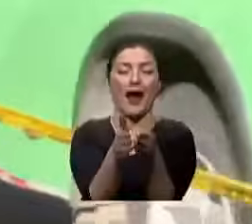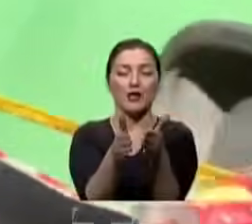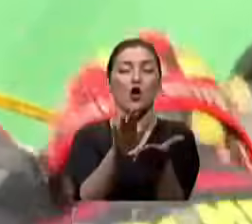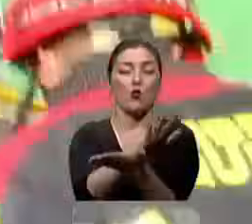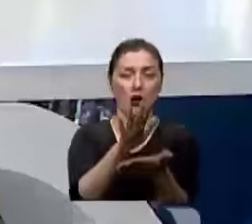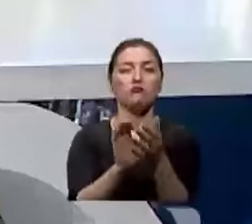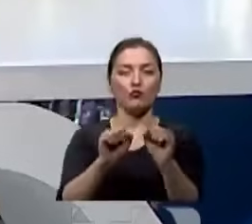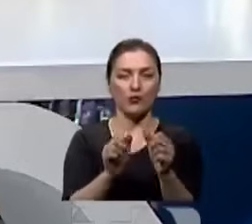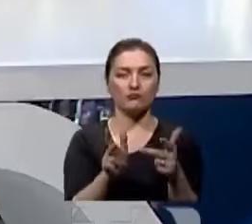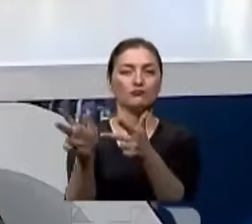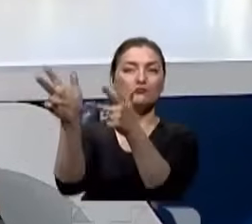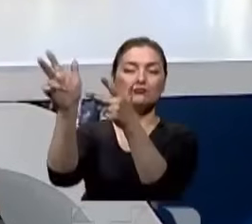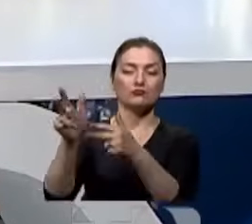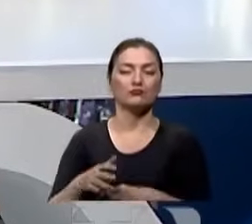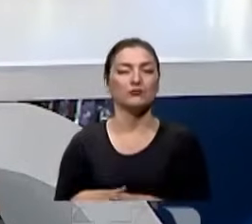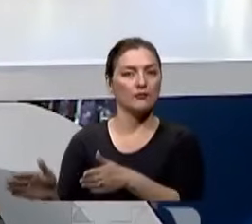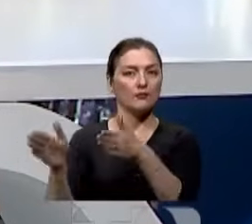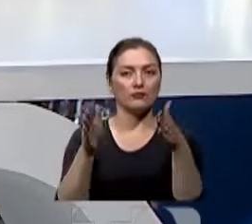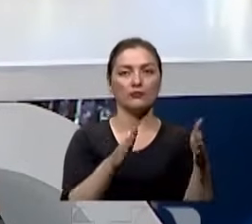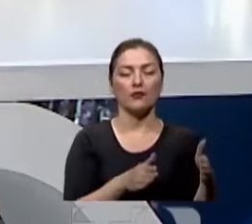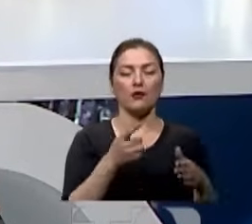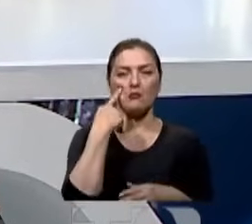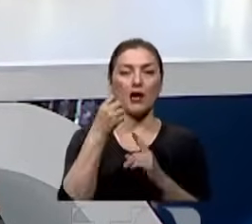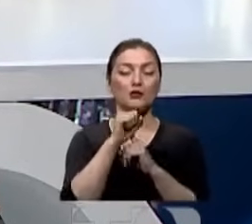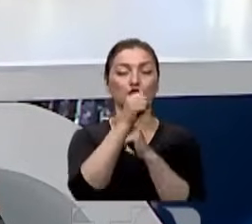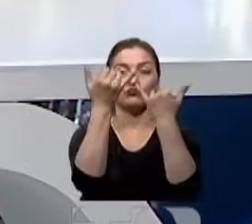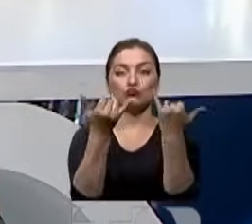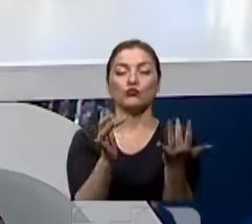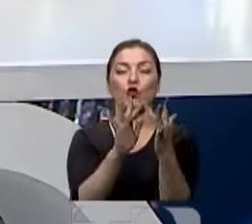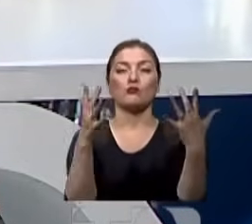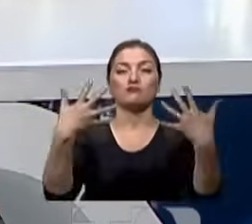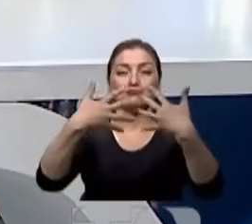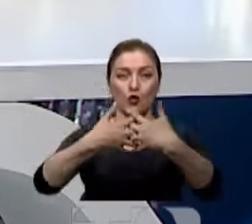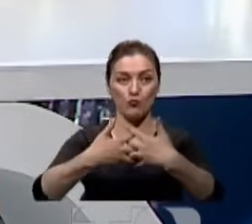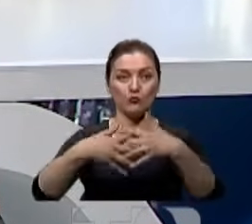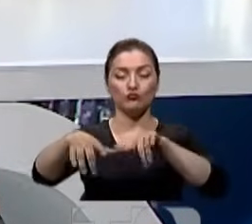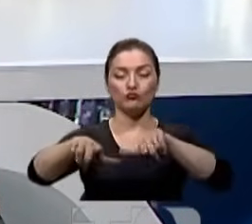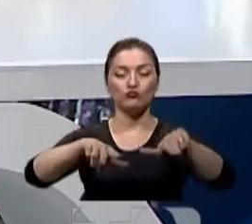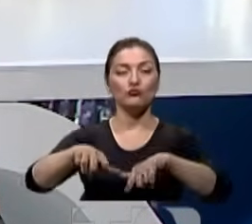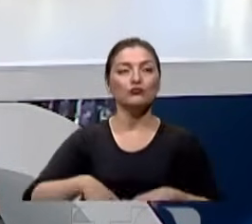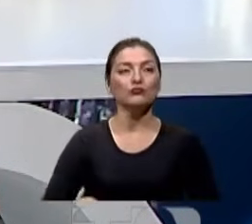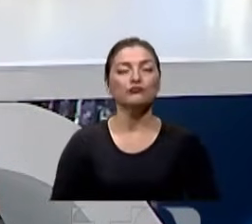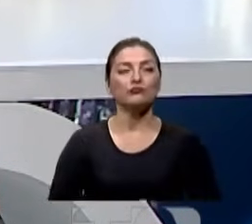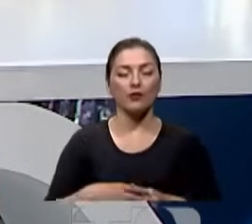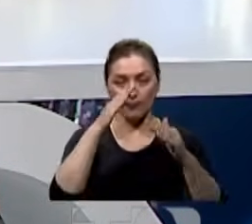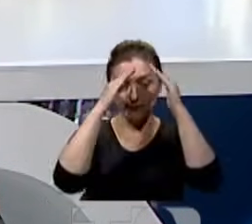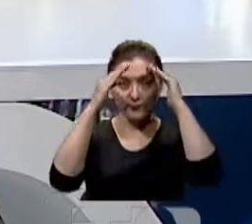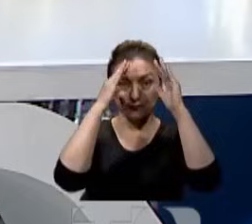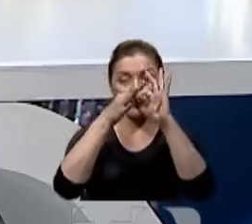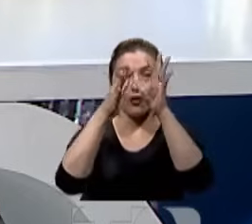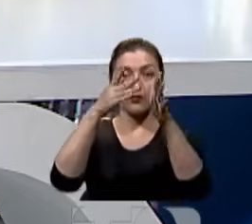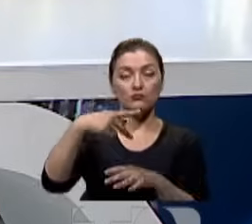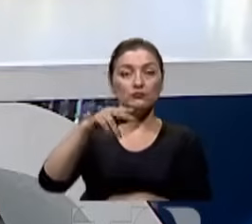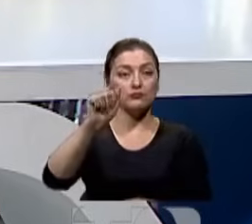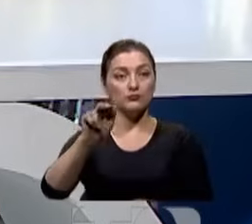subida. Y para constatar cuál es la situación a esta hora, vamos en vivo hasta este punto. Y saludamos a nuestro compañero